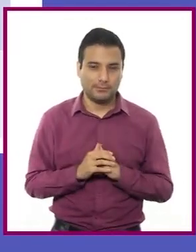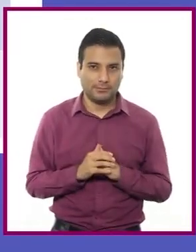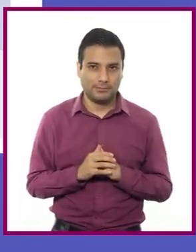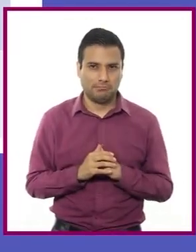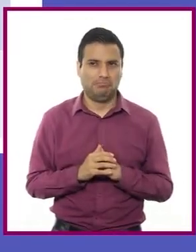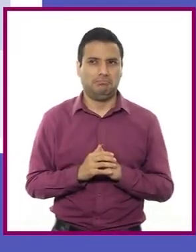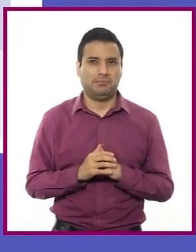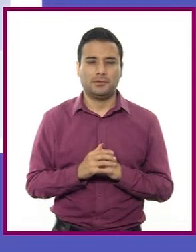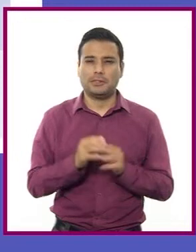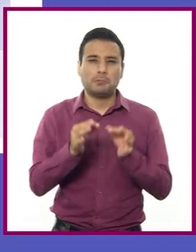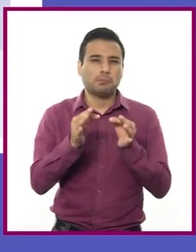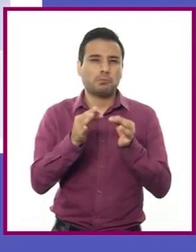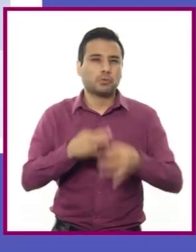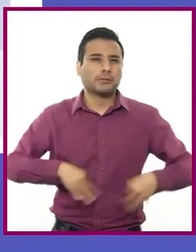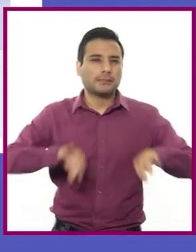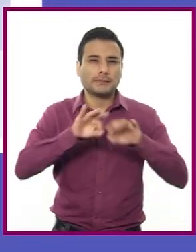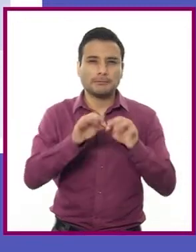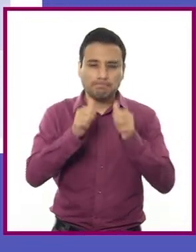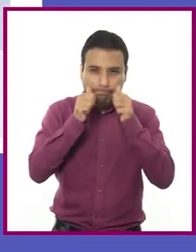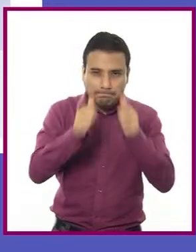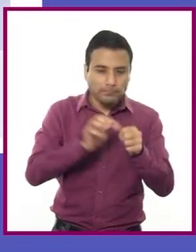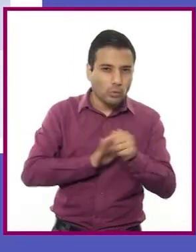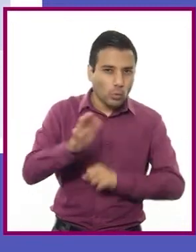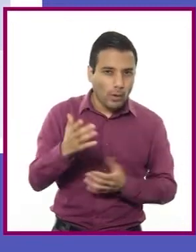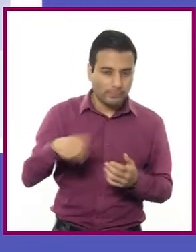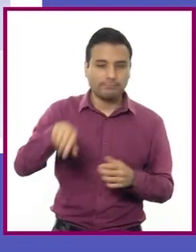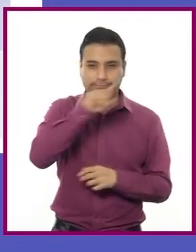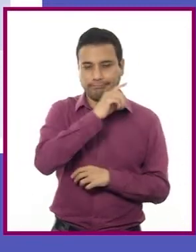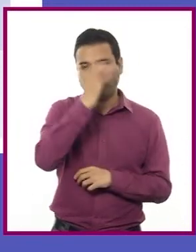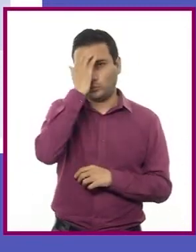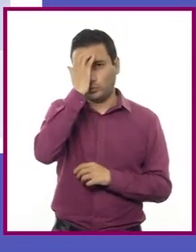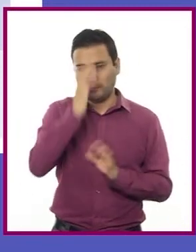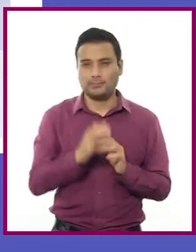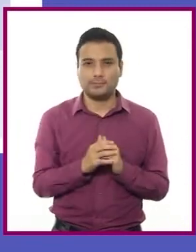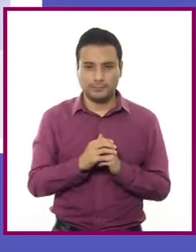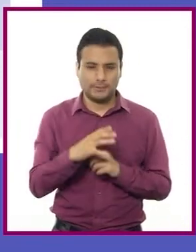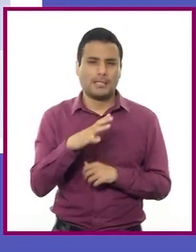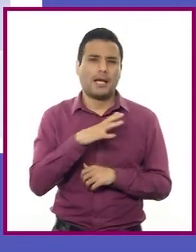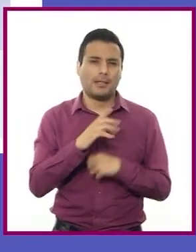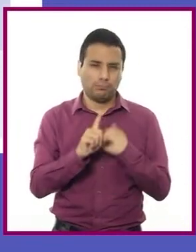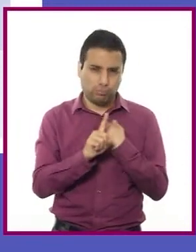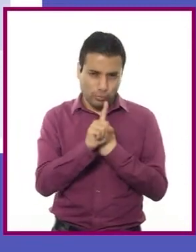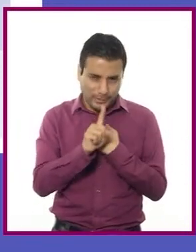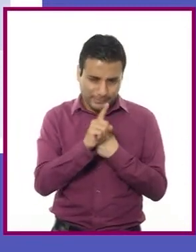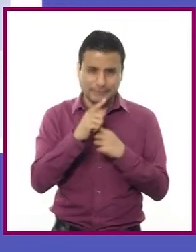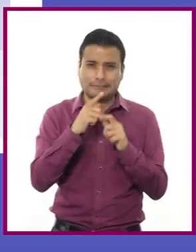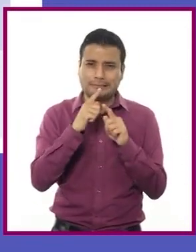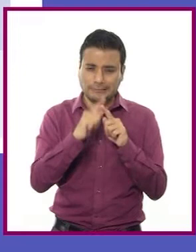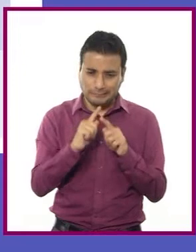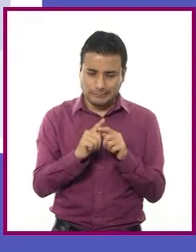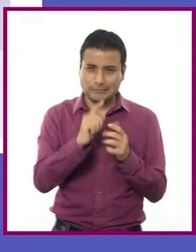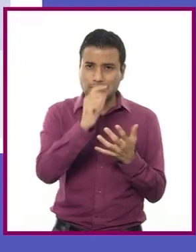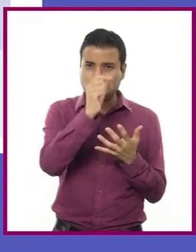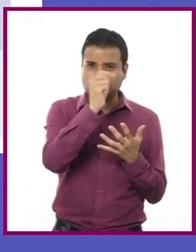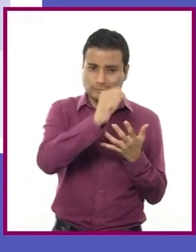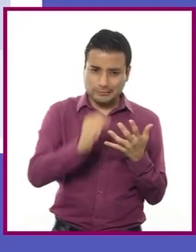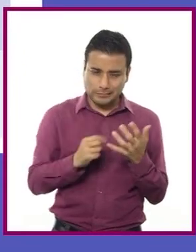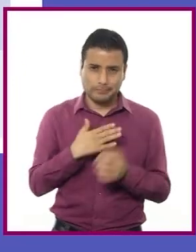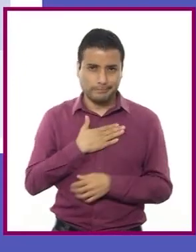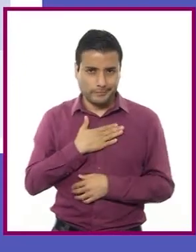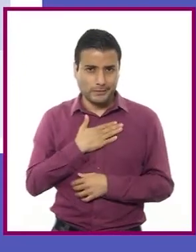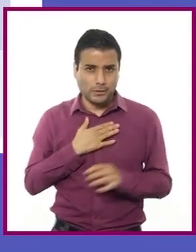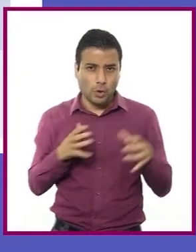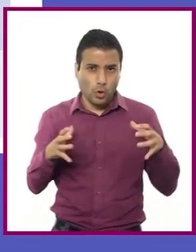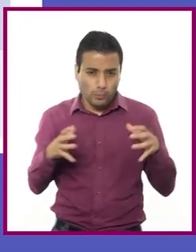los prioritarios de atender. Así es, aunque existen problemas que no solo afectan a nuestra colonia,